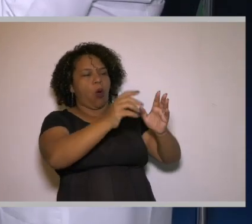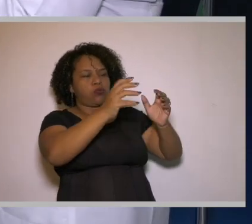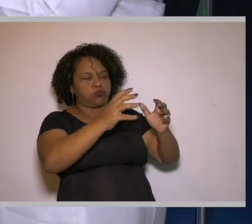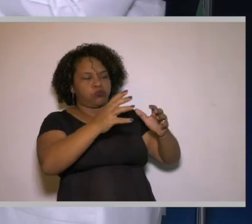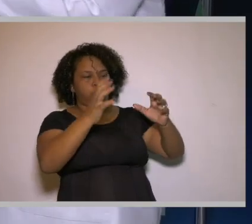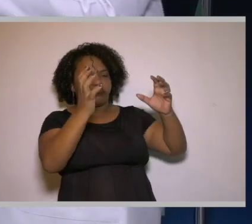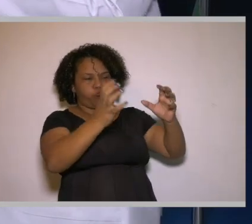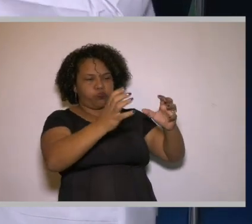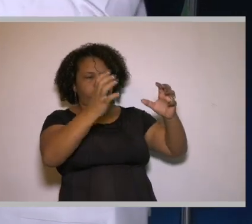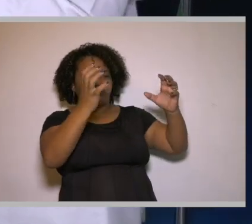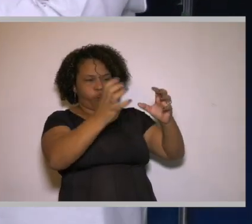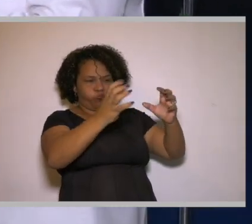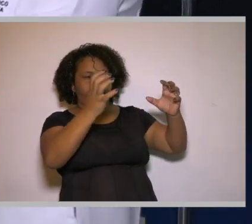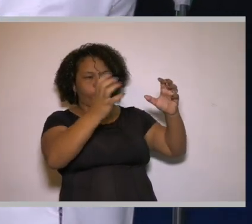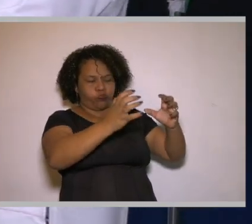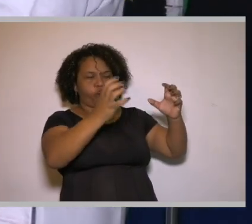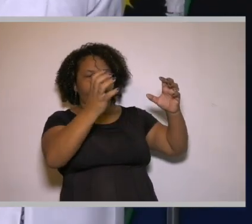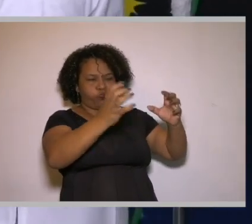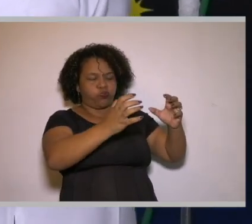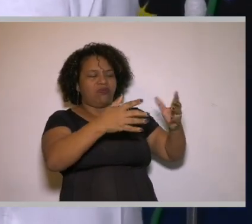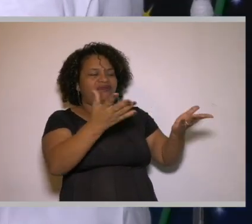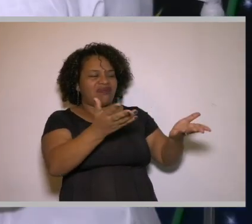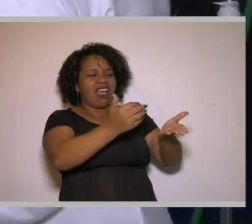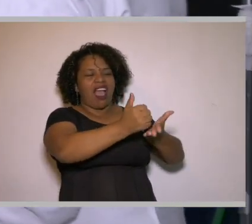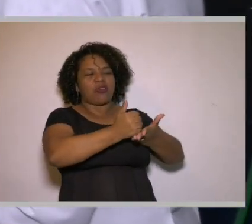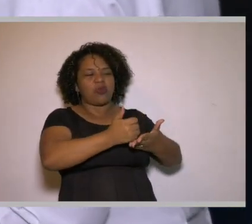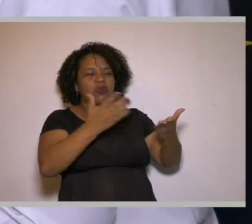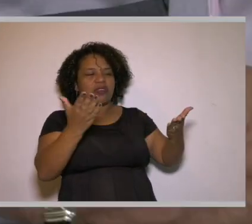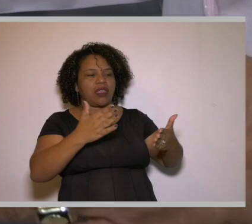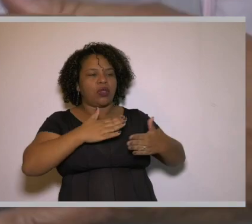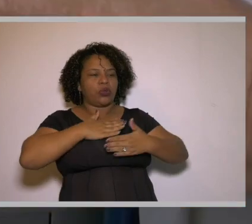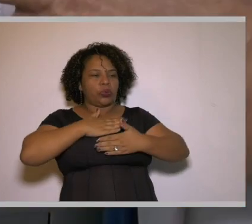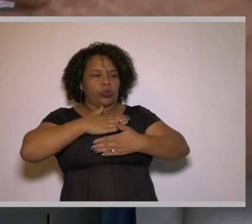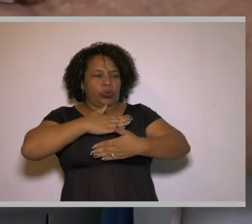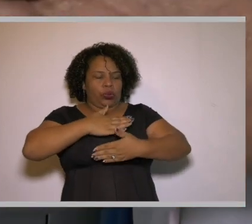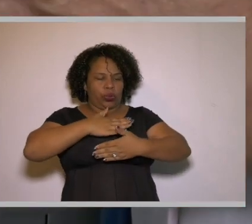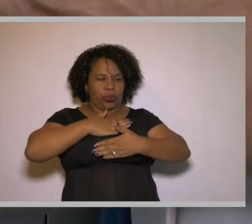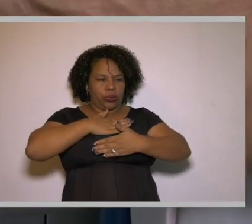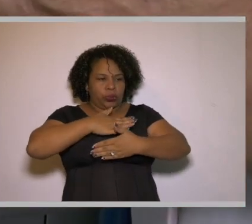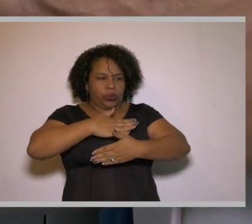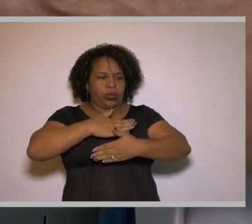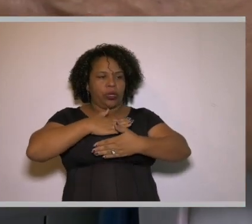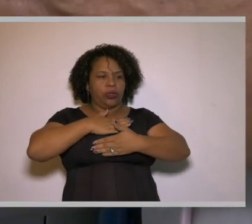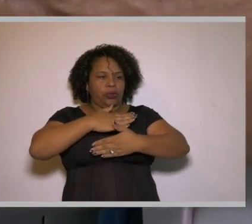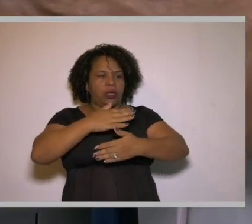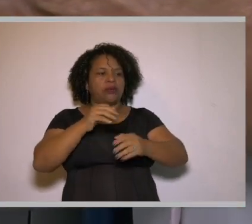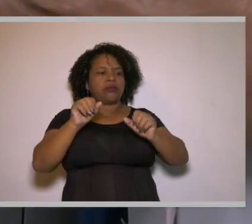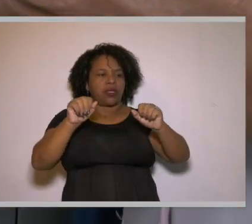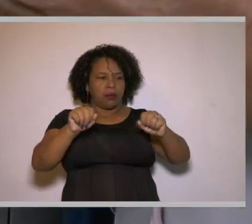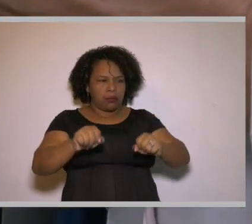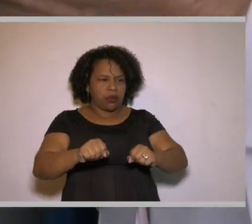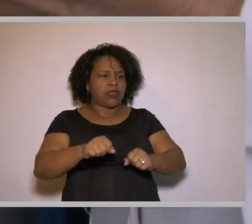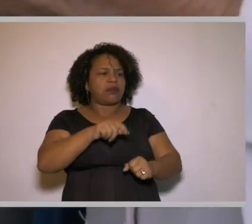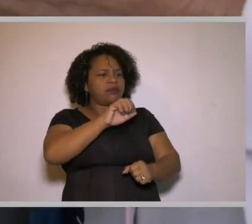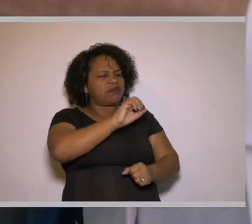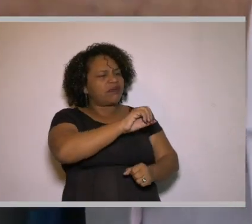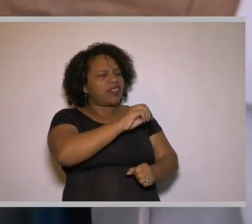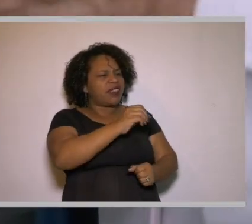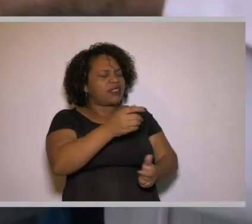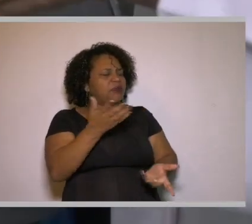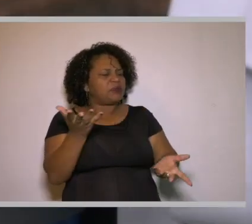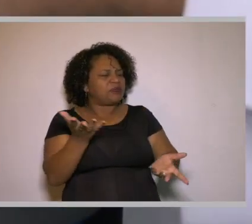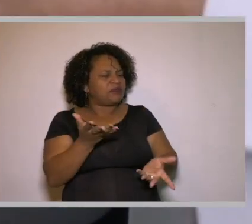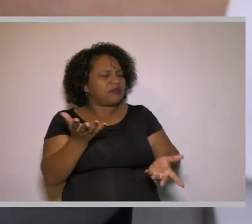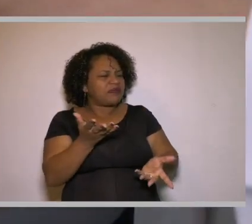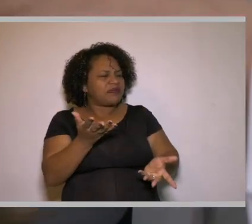nosotros darle la anestesia inhalatoria, anestesia general inhalatoria. Y tenemos estas mascarillitas, que son las que siempre